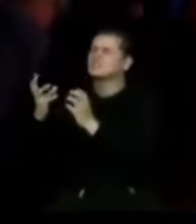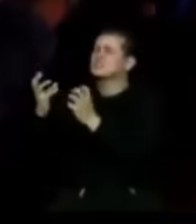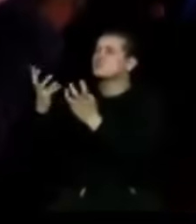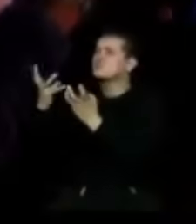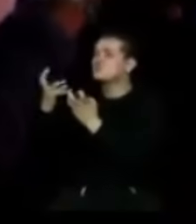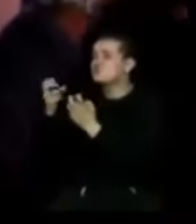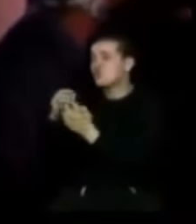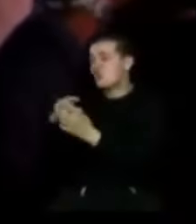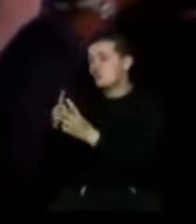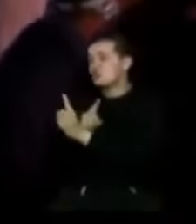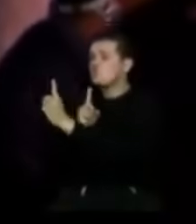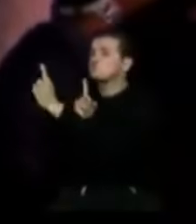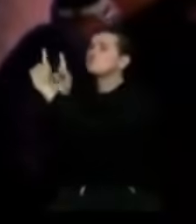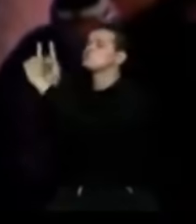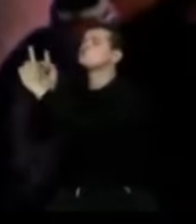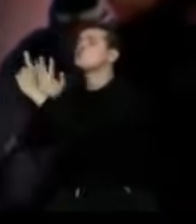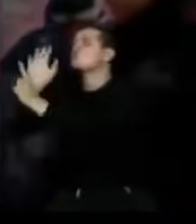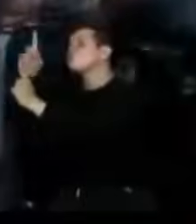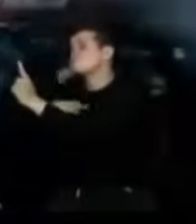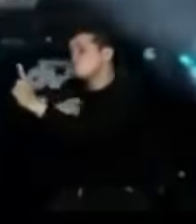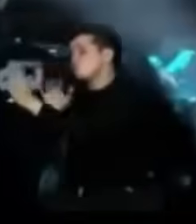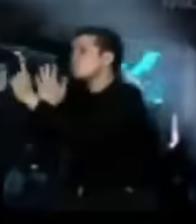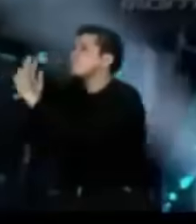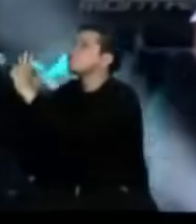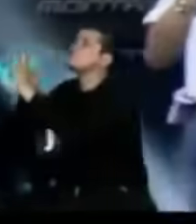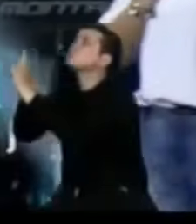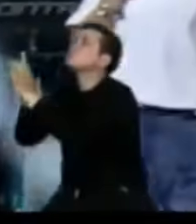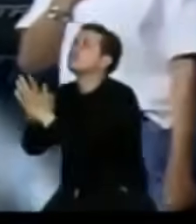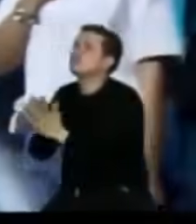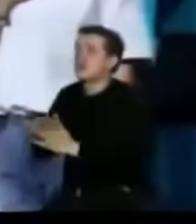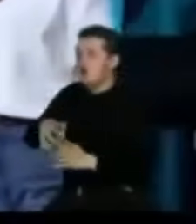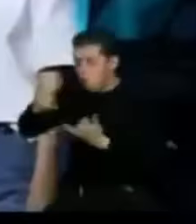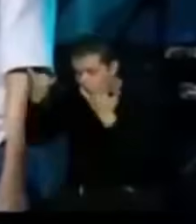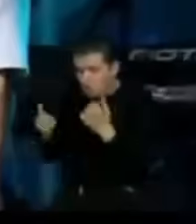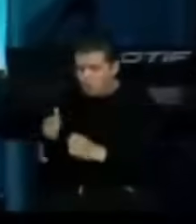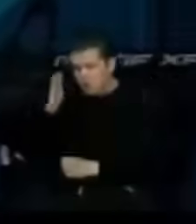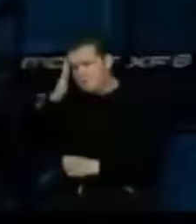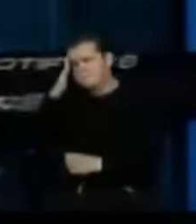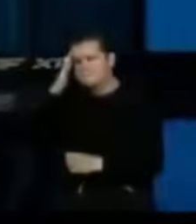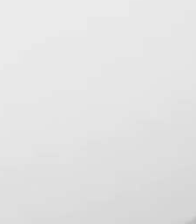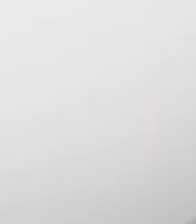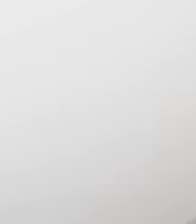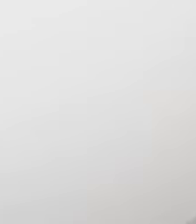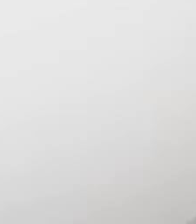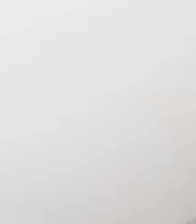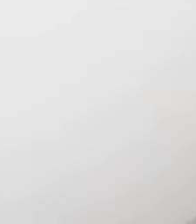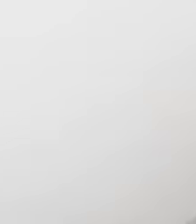pertenezco a ti hoy y para siempre.